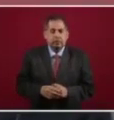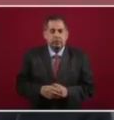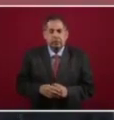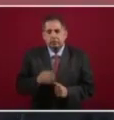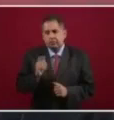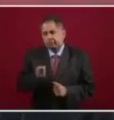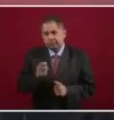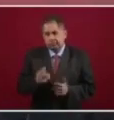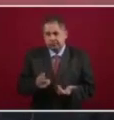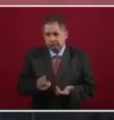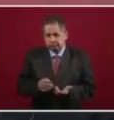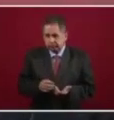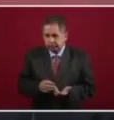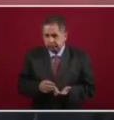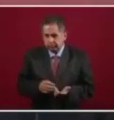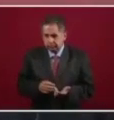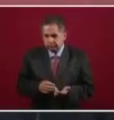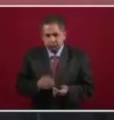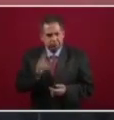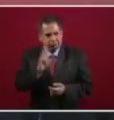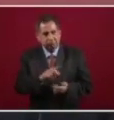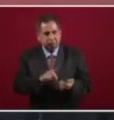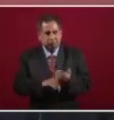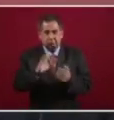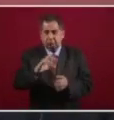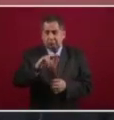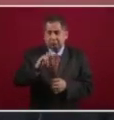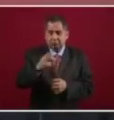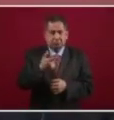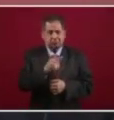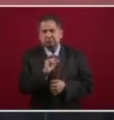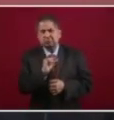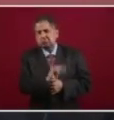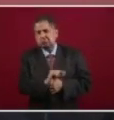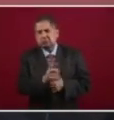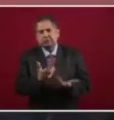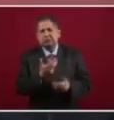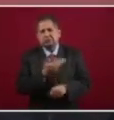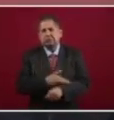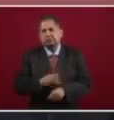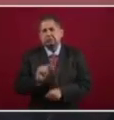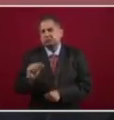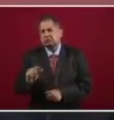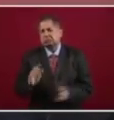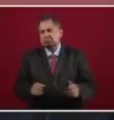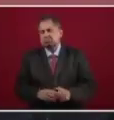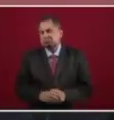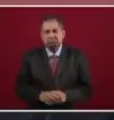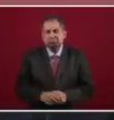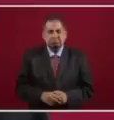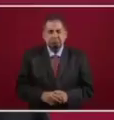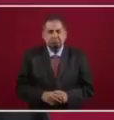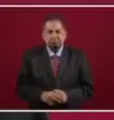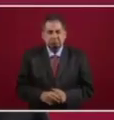es poco lo que ha hecho la Comisión de Derechos Humanos.